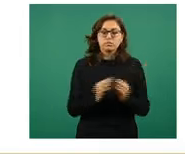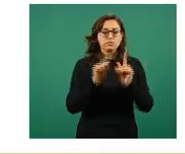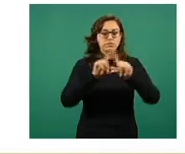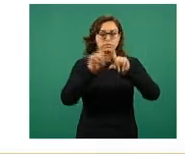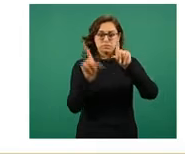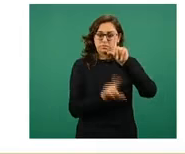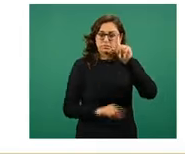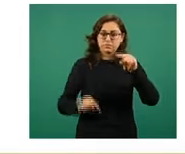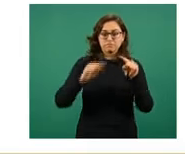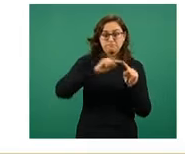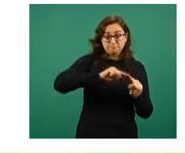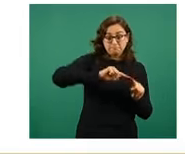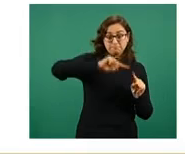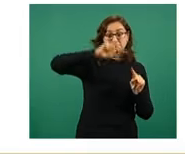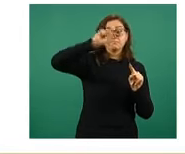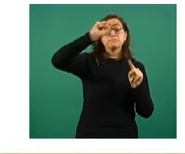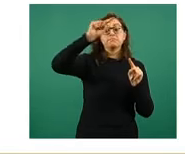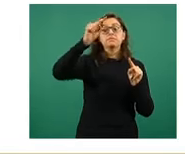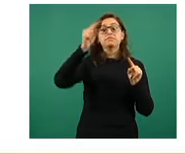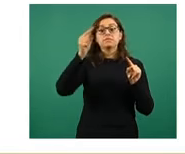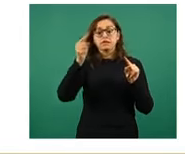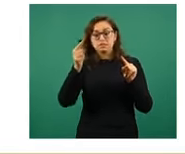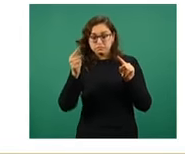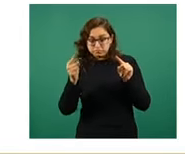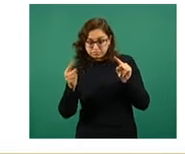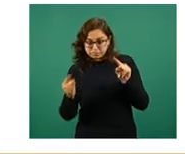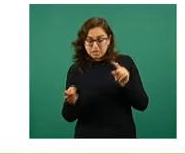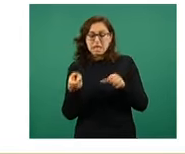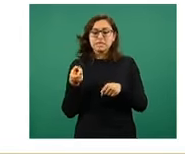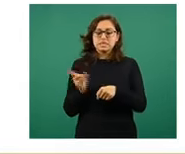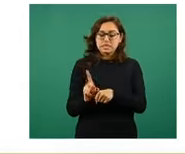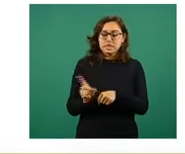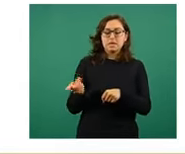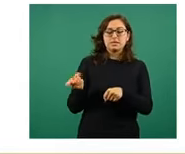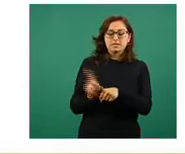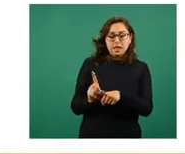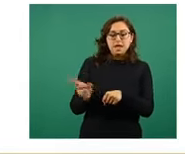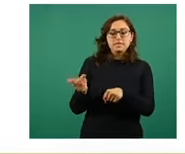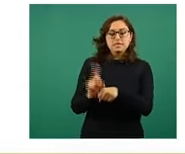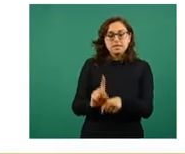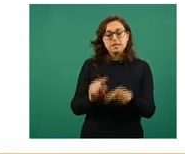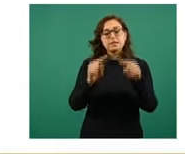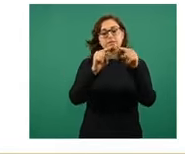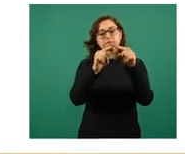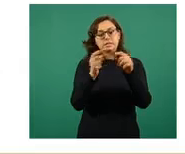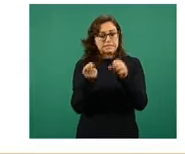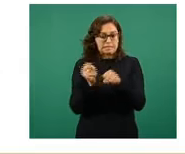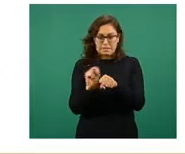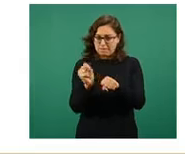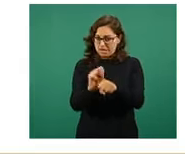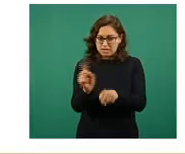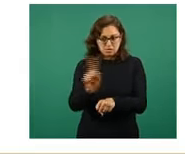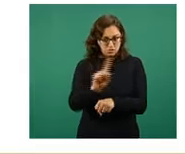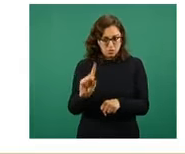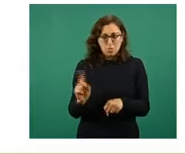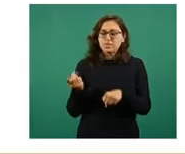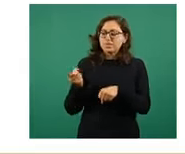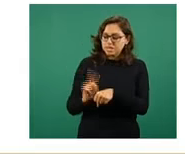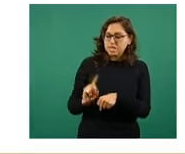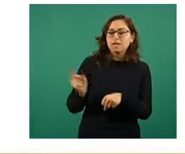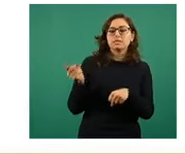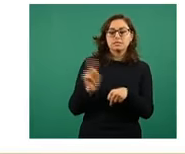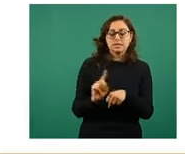como podemos ver en la gráfica, día con día, es una gráfica diaria, no por semana epidemiológica, sino por